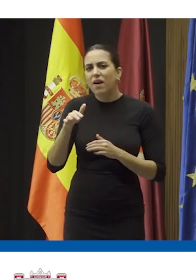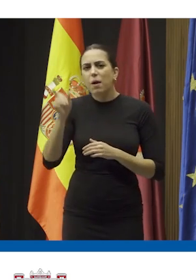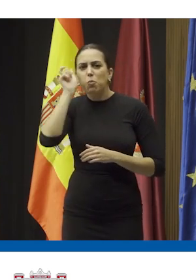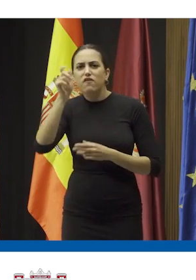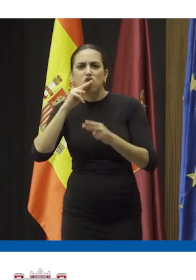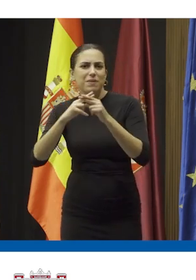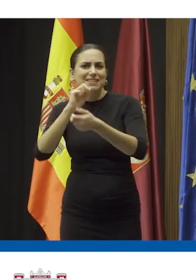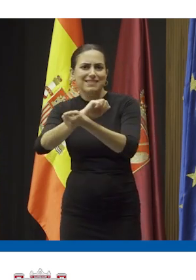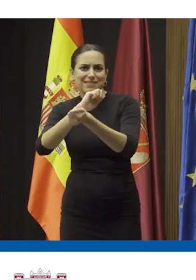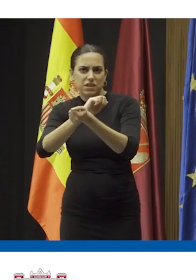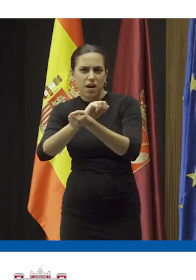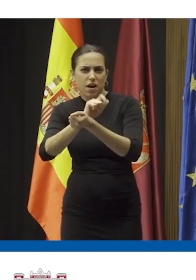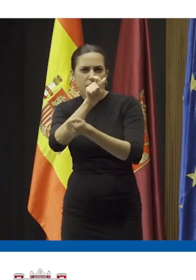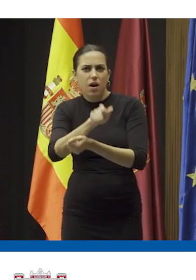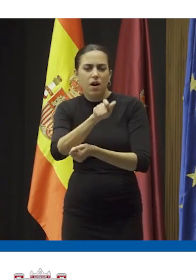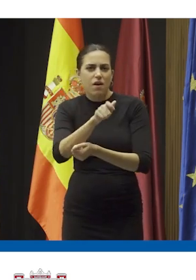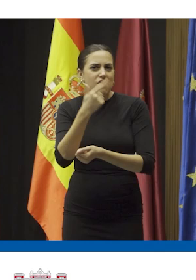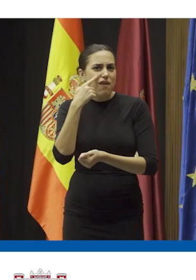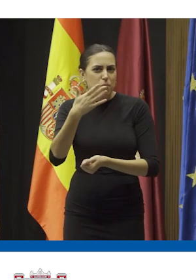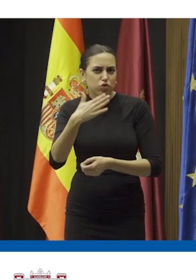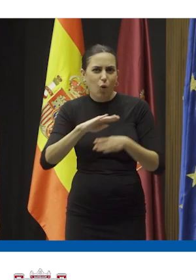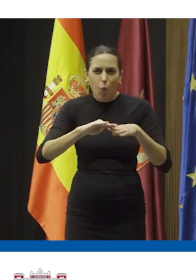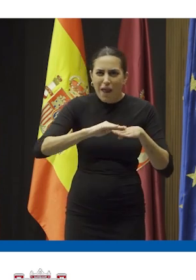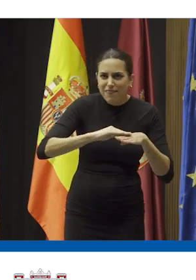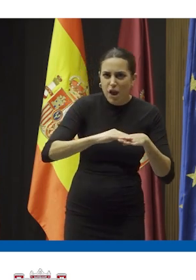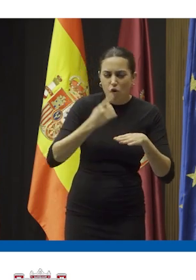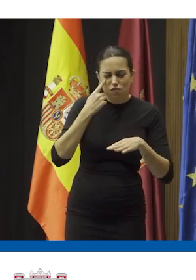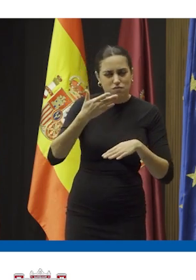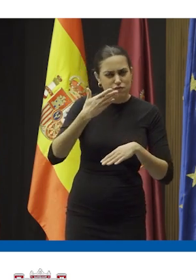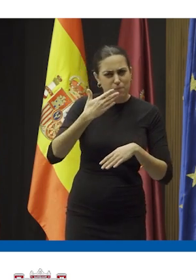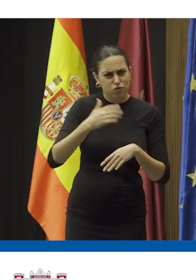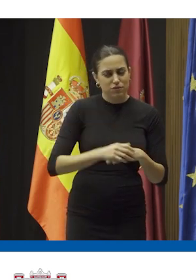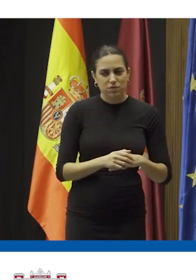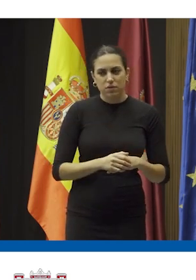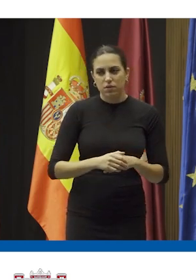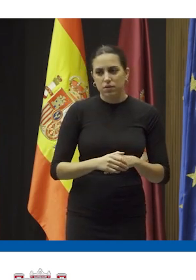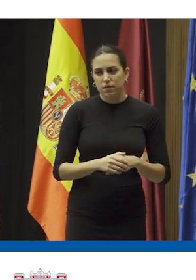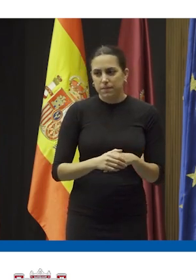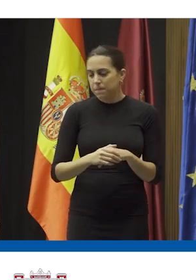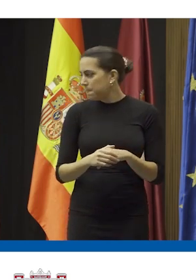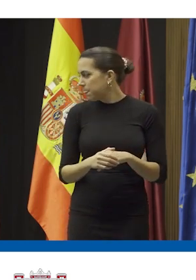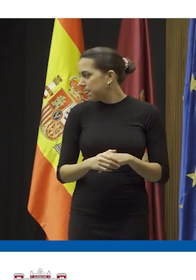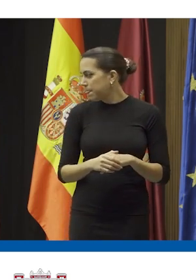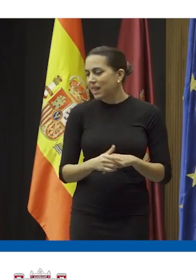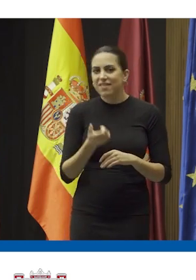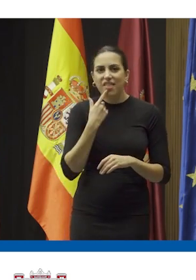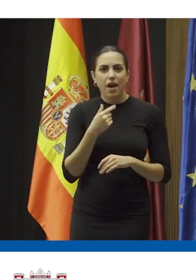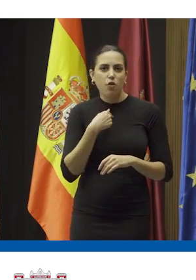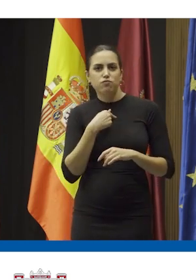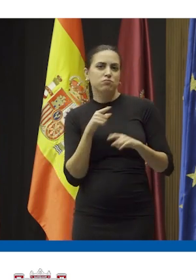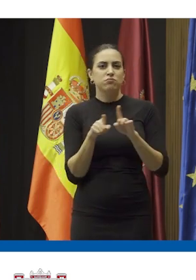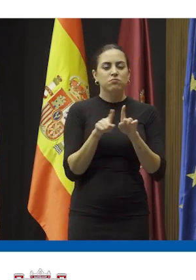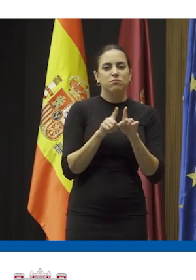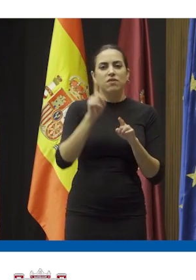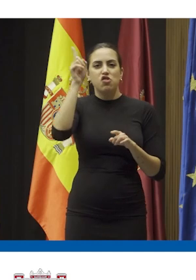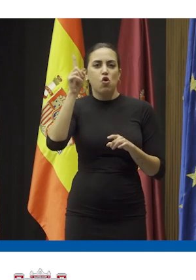lejos, había un famosísimo curandero que decía, yo es que realmente lo mío es divino, Está